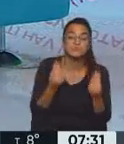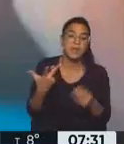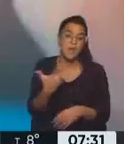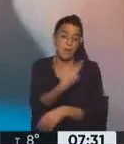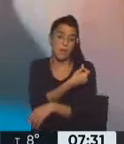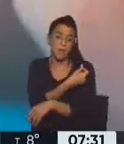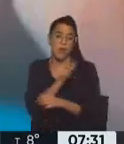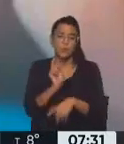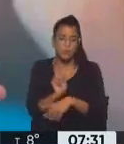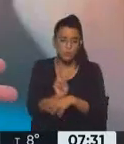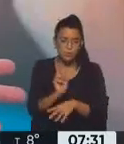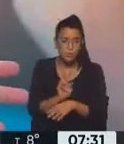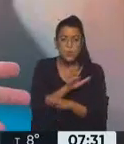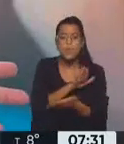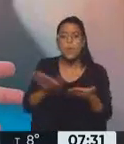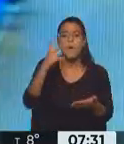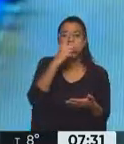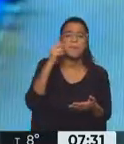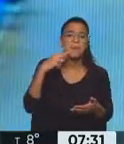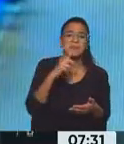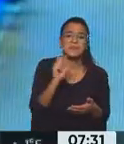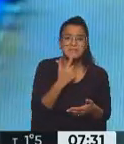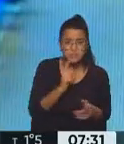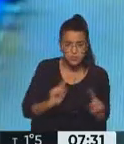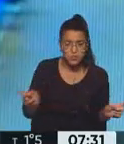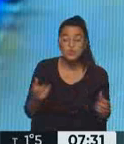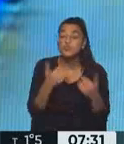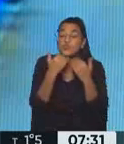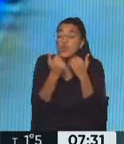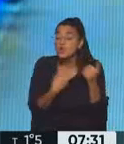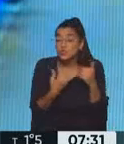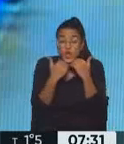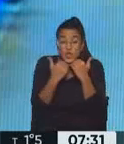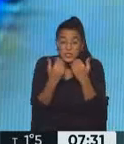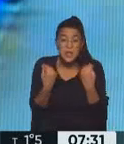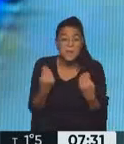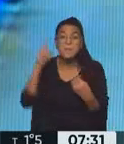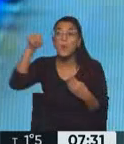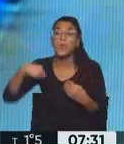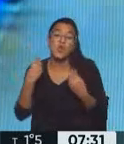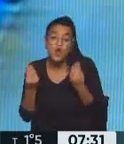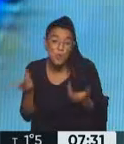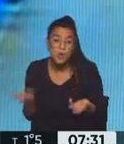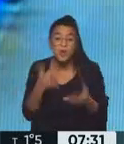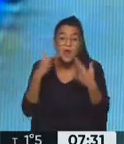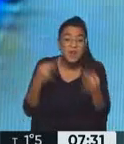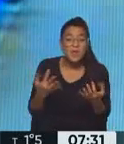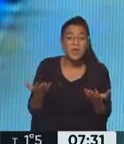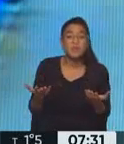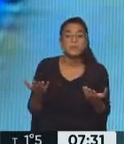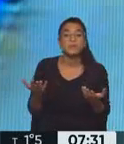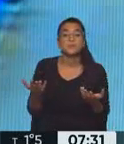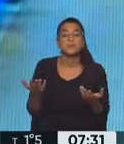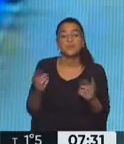no nos protege contra esta nueva patética bueno como no conocemos el origen y la realidad es que no vamos